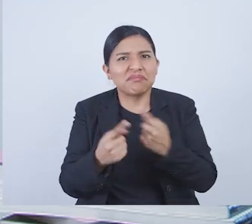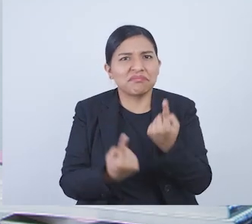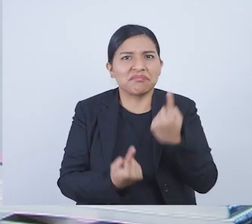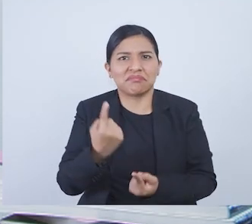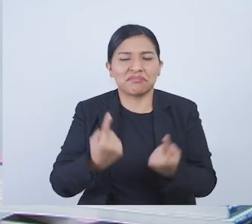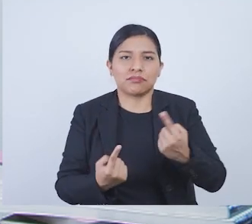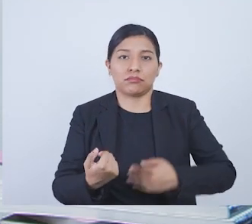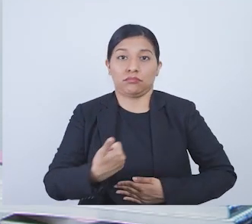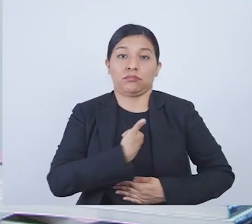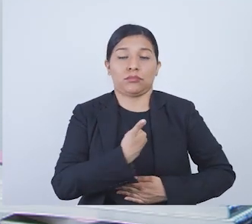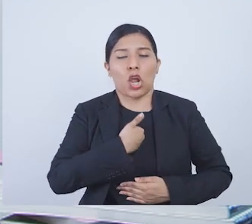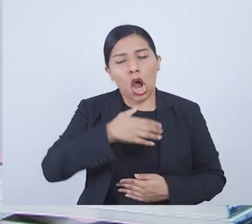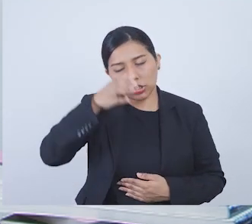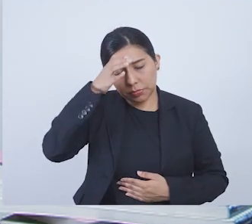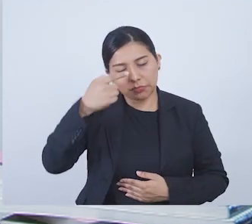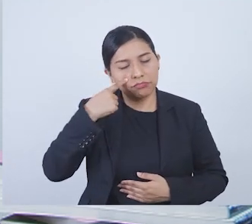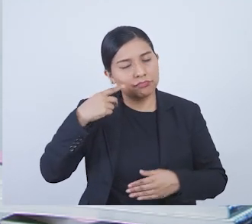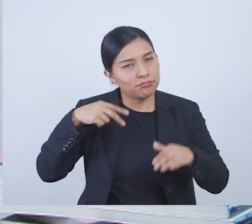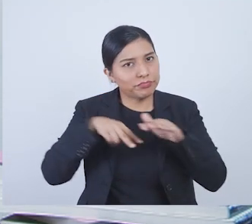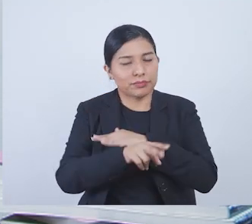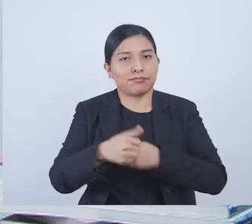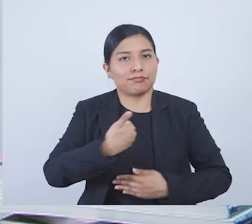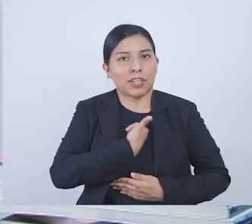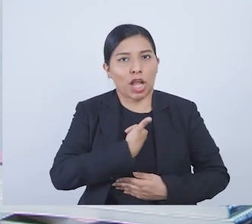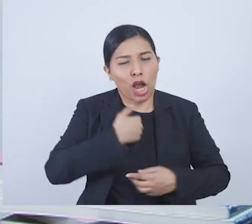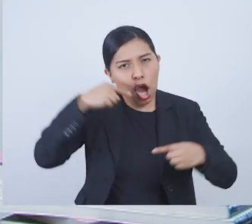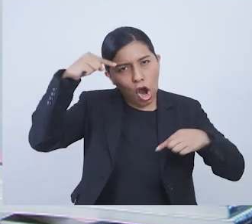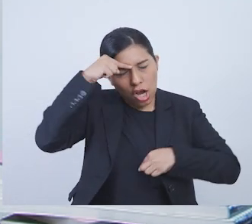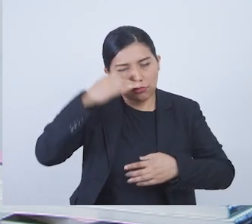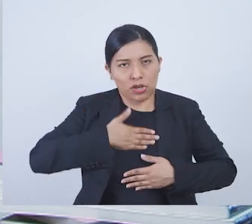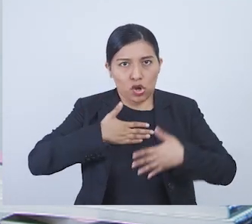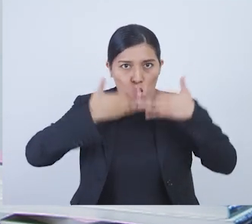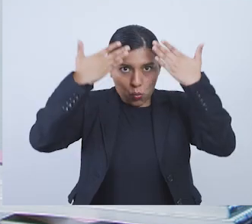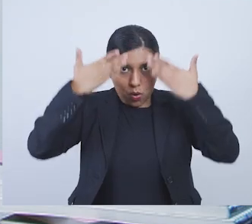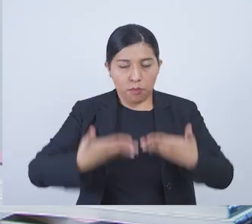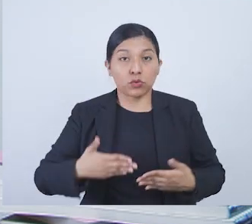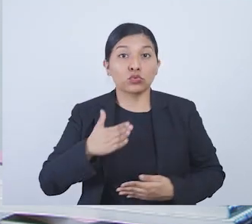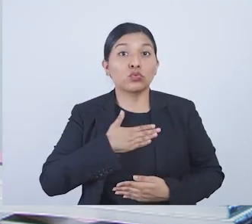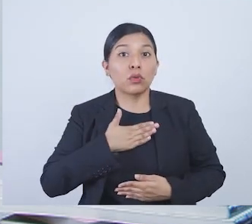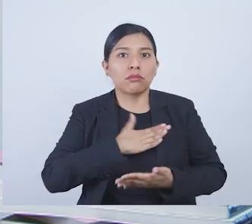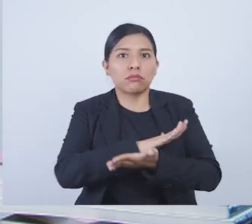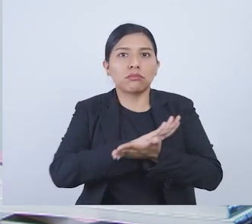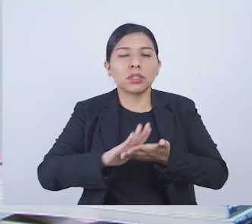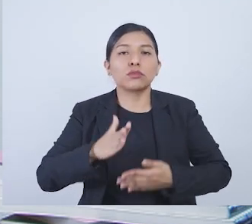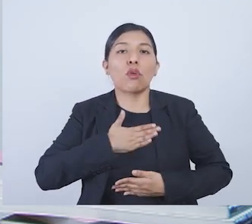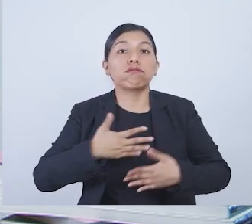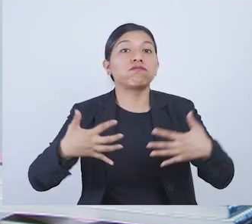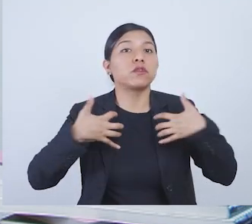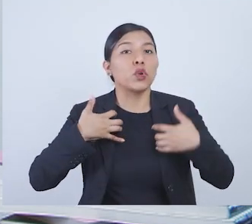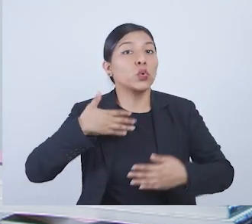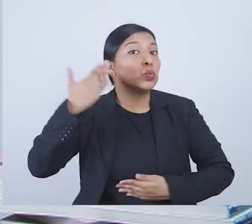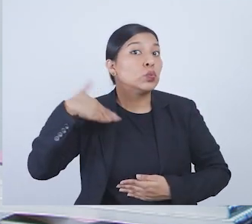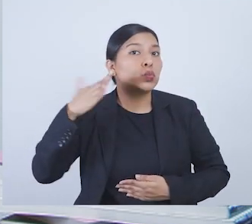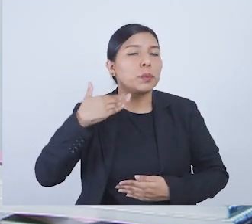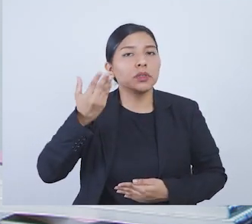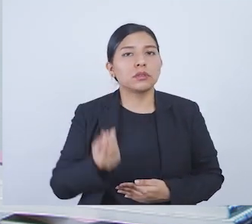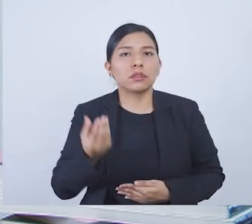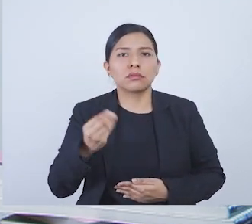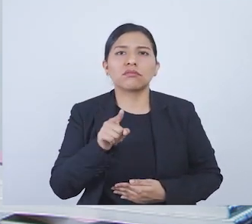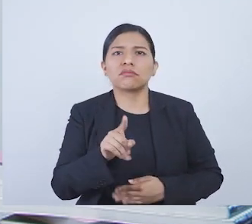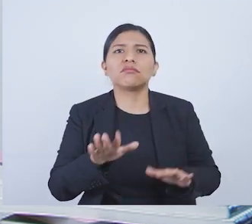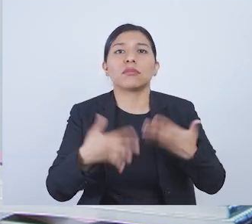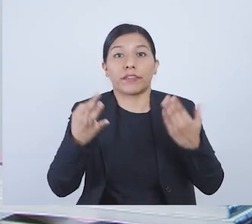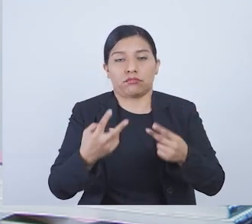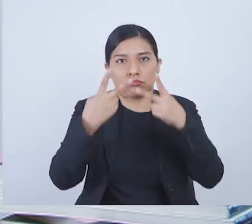El autoconocimiento, la conciencia corporal, los hábitos higiénicos de vida, todo eso es lo